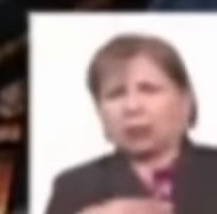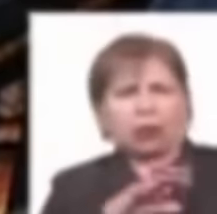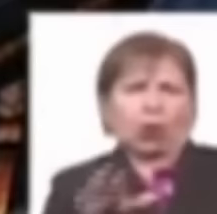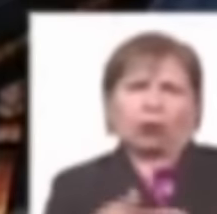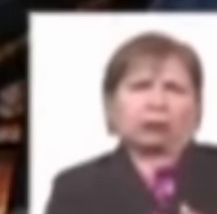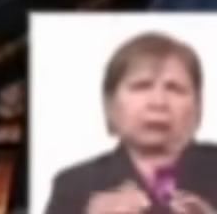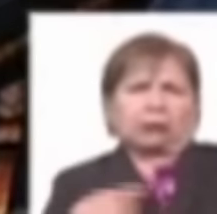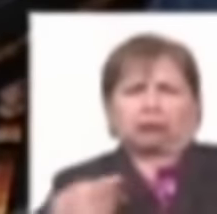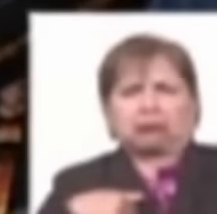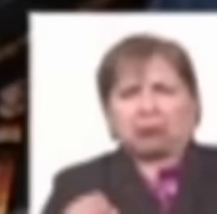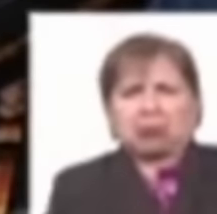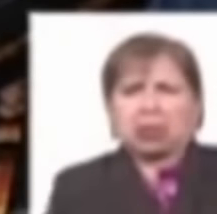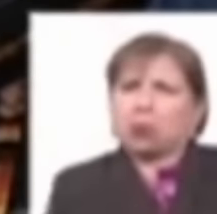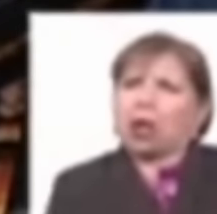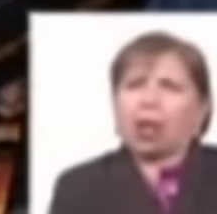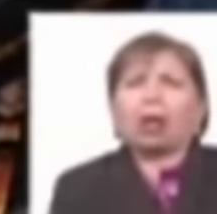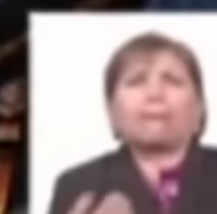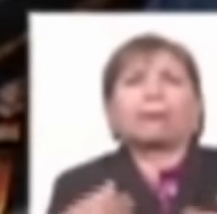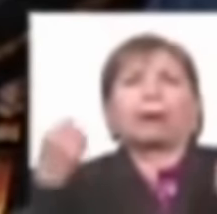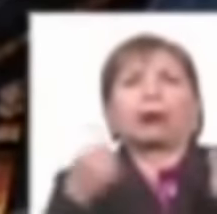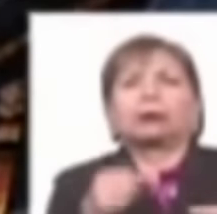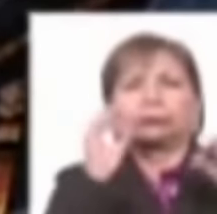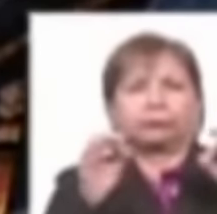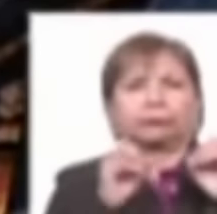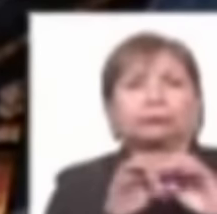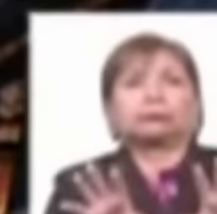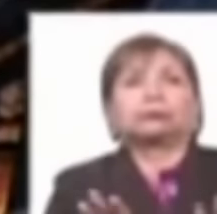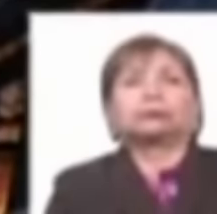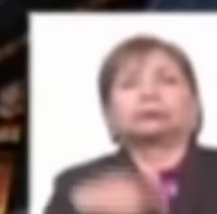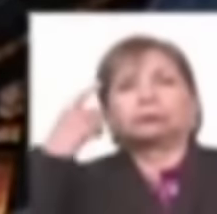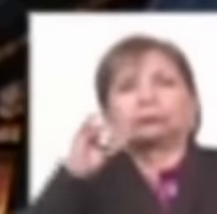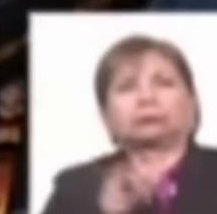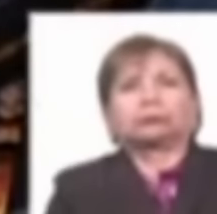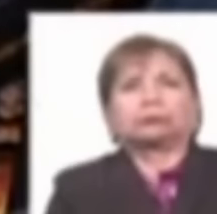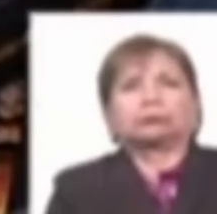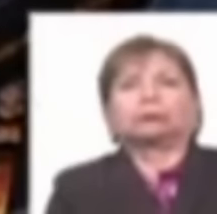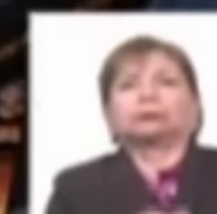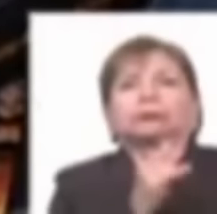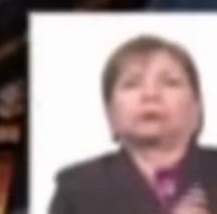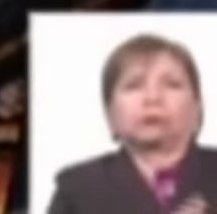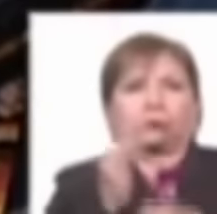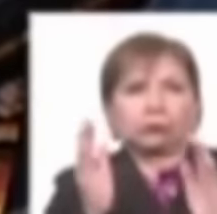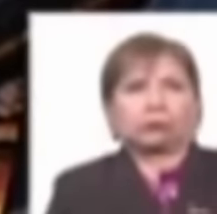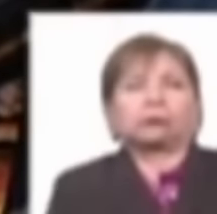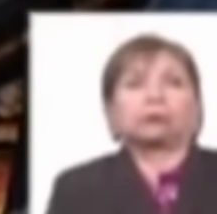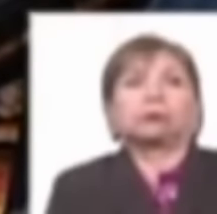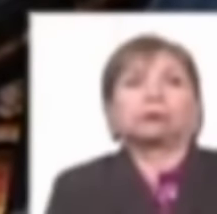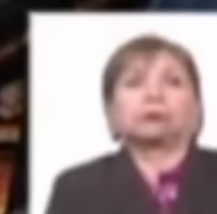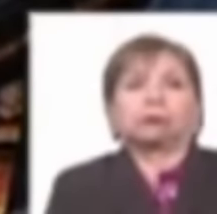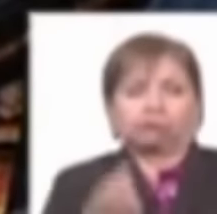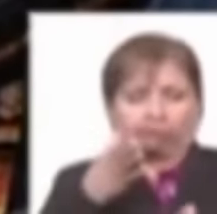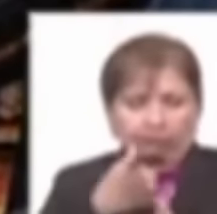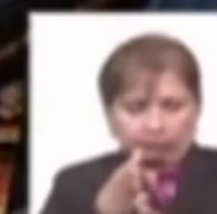excepción incluido el que habla, de tener una posición bien clara para institucionalizar de manera